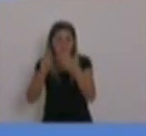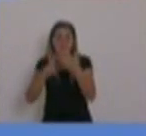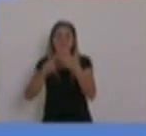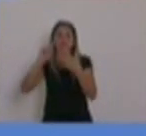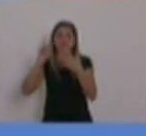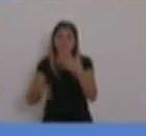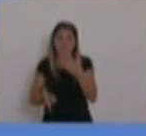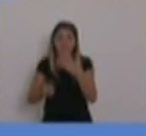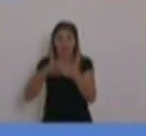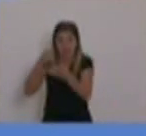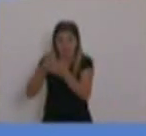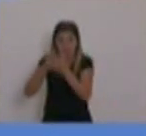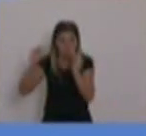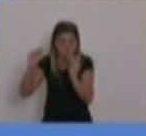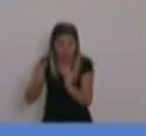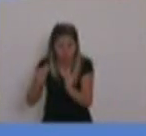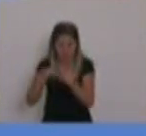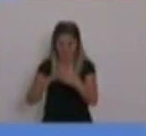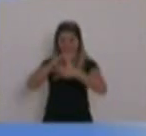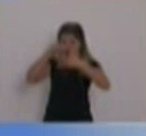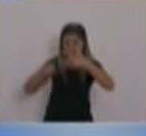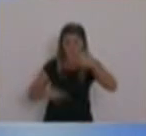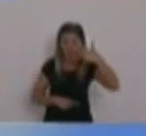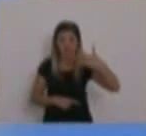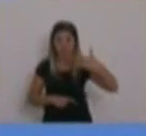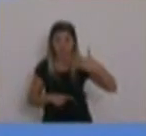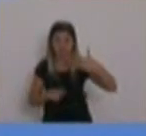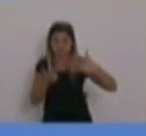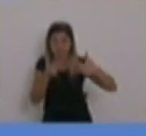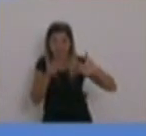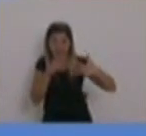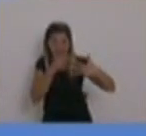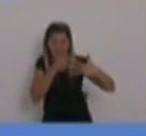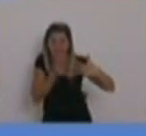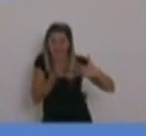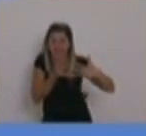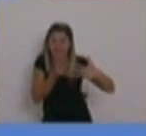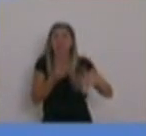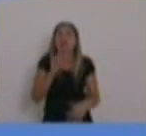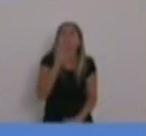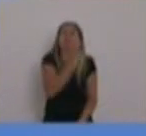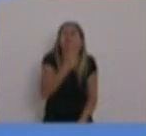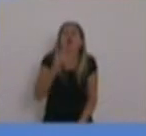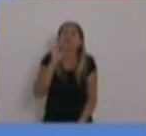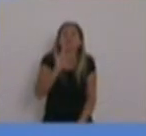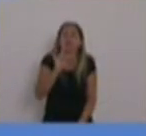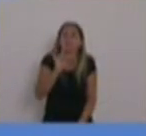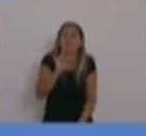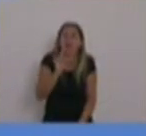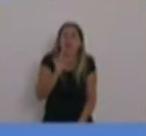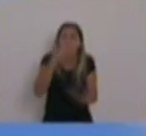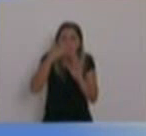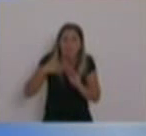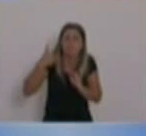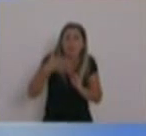que podía un país como Argentina, por su calidad de socio, recibir como préstamo? La norma legal